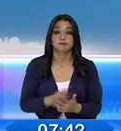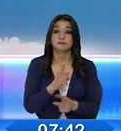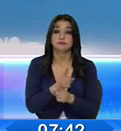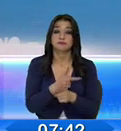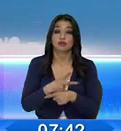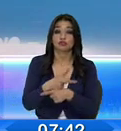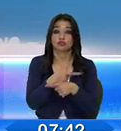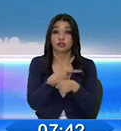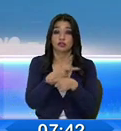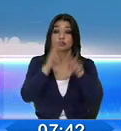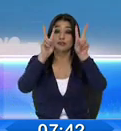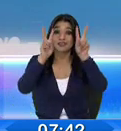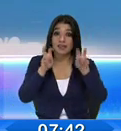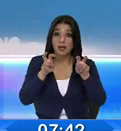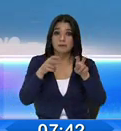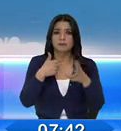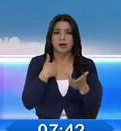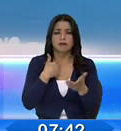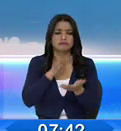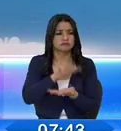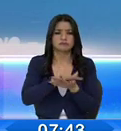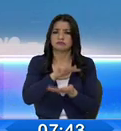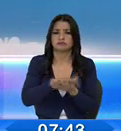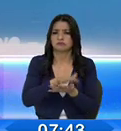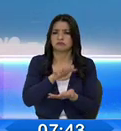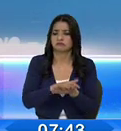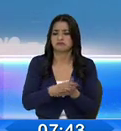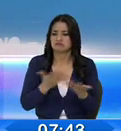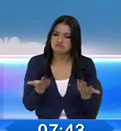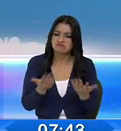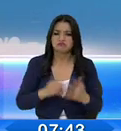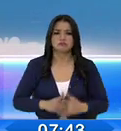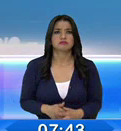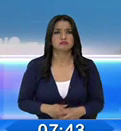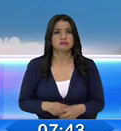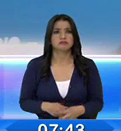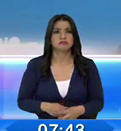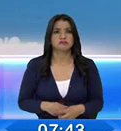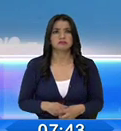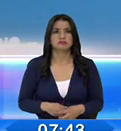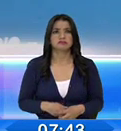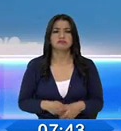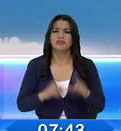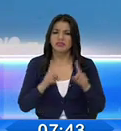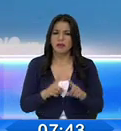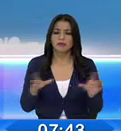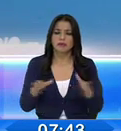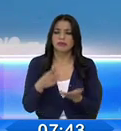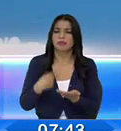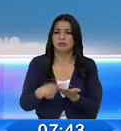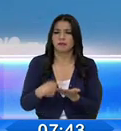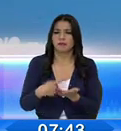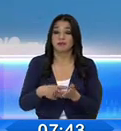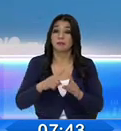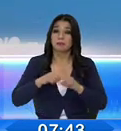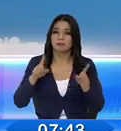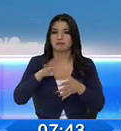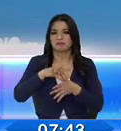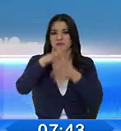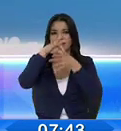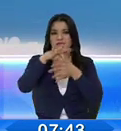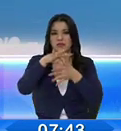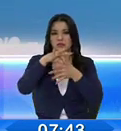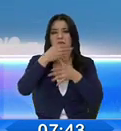de este tema no nos quite el sueño nosotros los entendemos que esto debe ser un debate pero me parece que está pendiente un debate